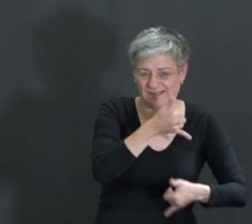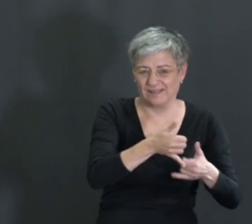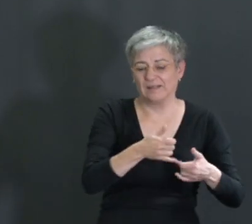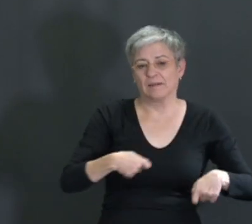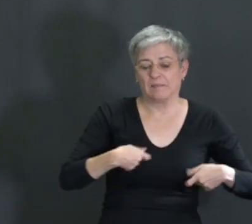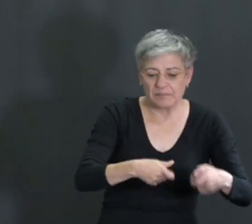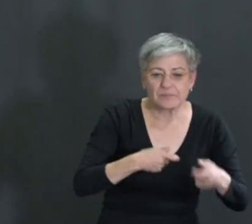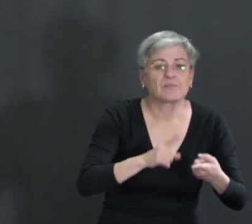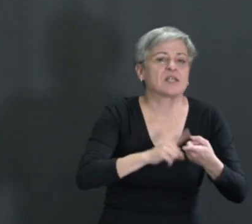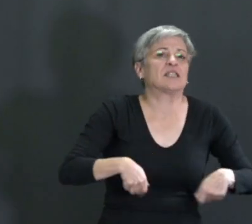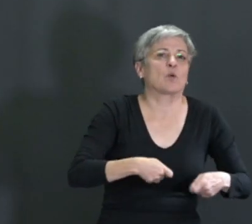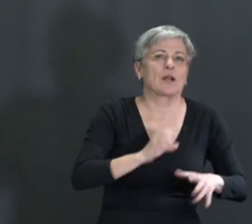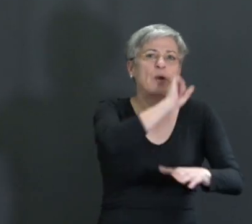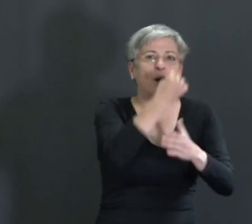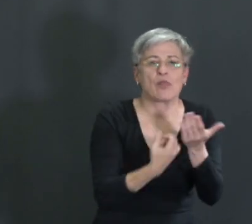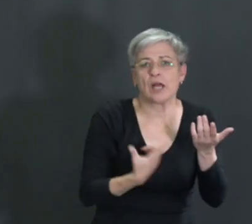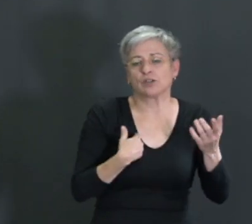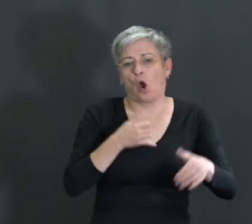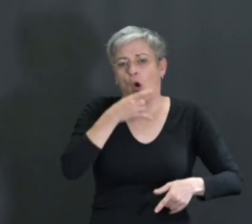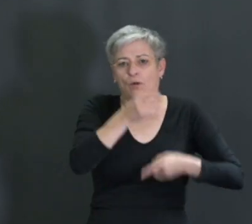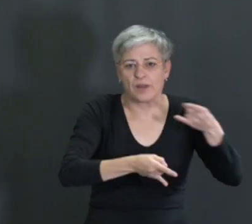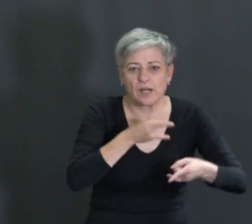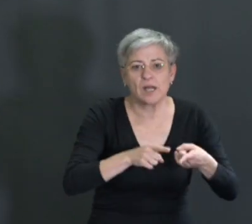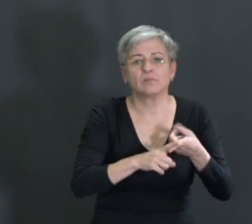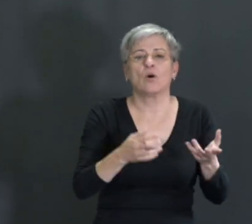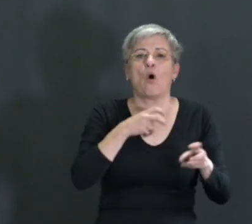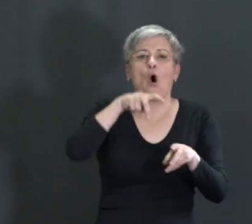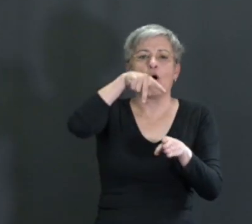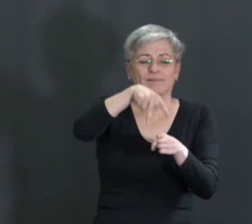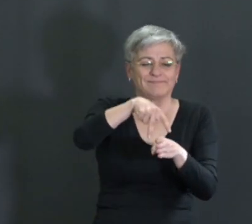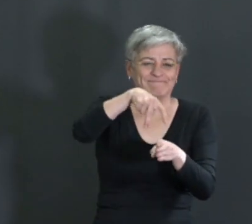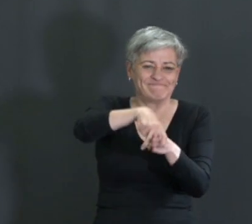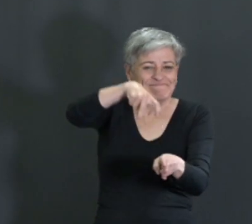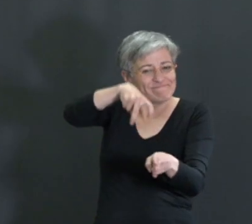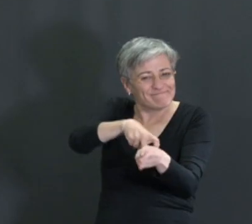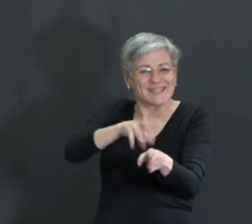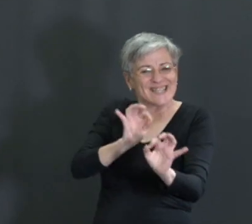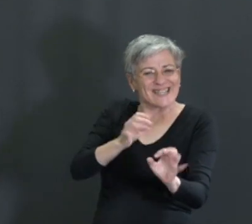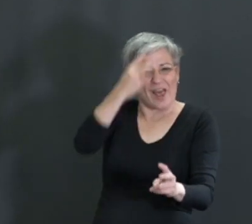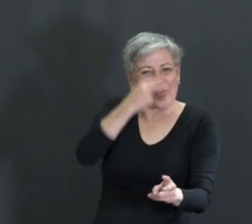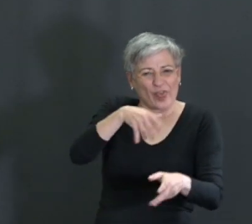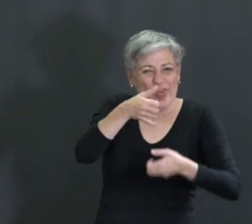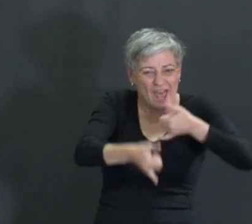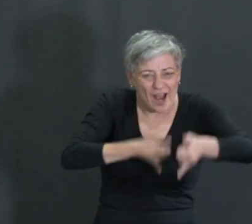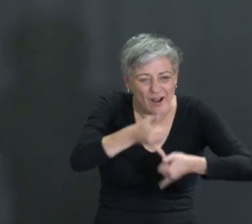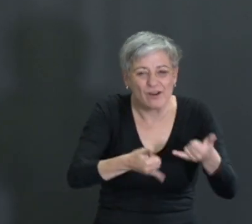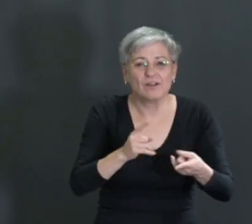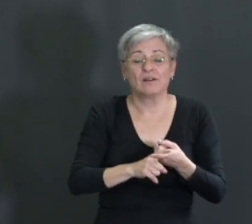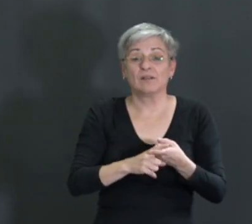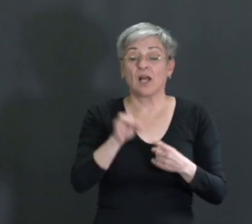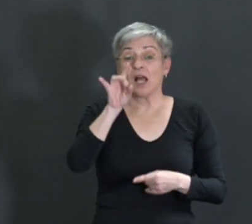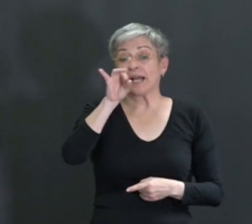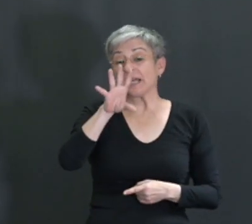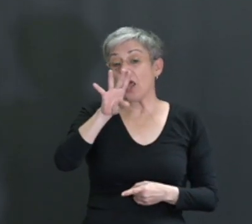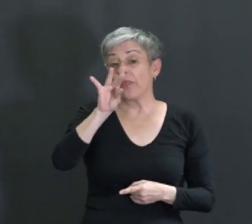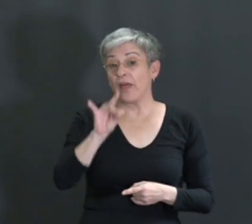de baloncesto, de atletismo, ese tándem para ciegos, con dos problemas, que a los 15 días